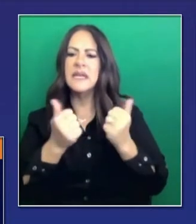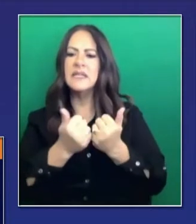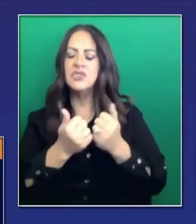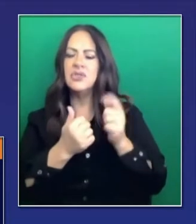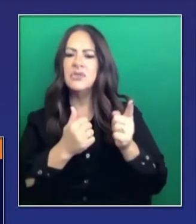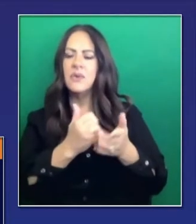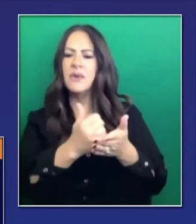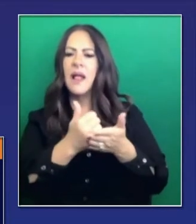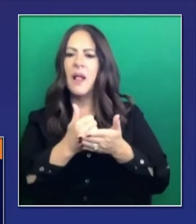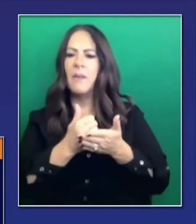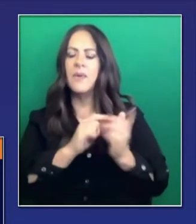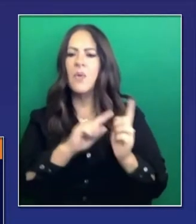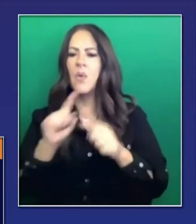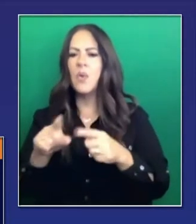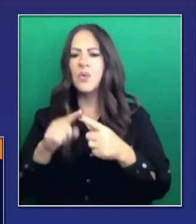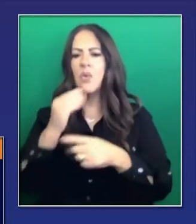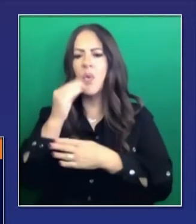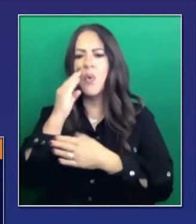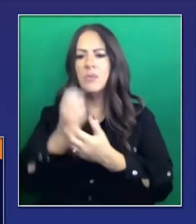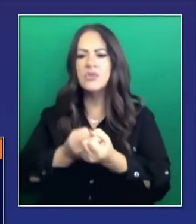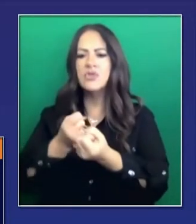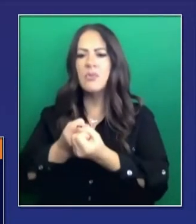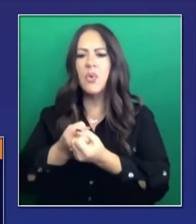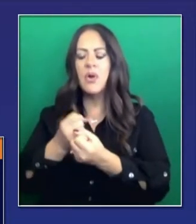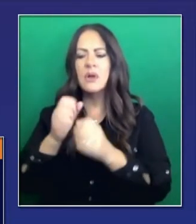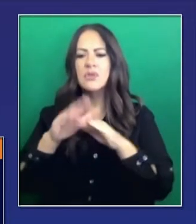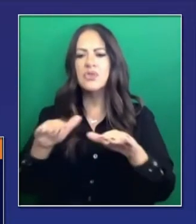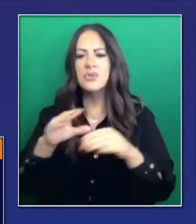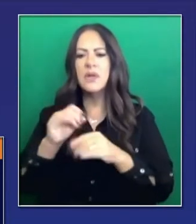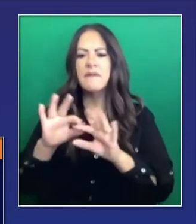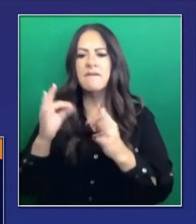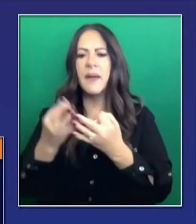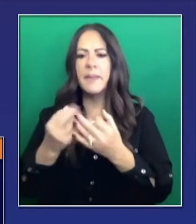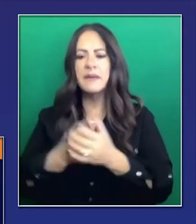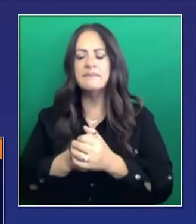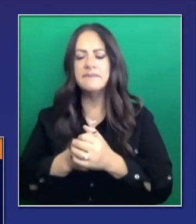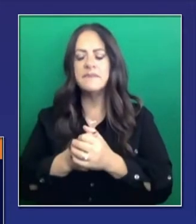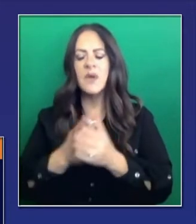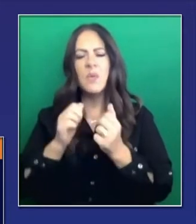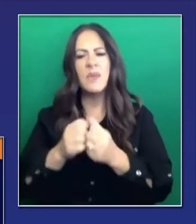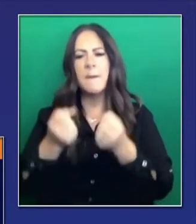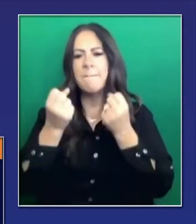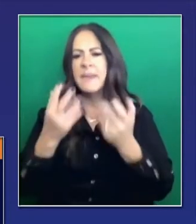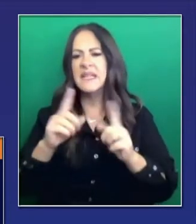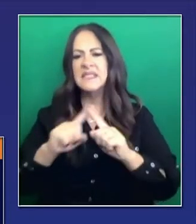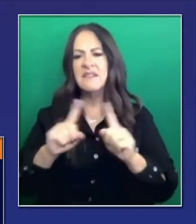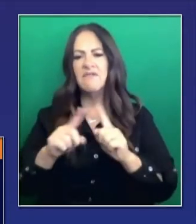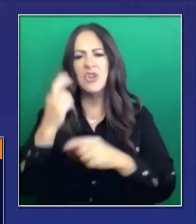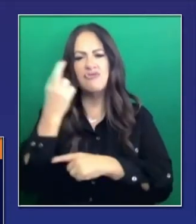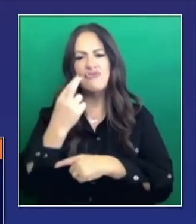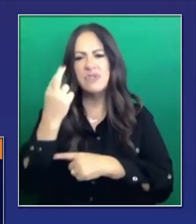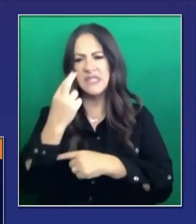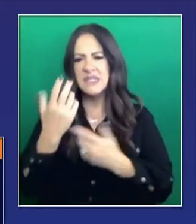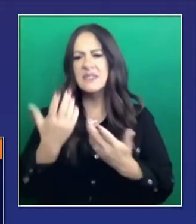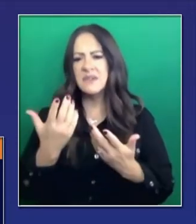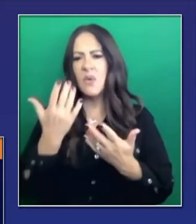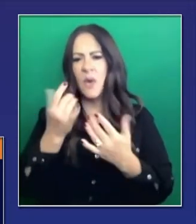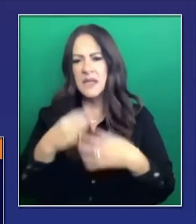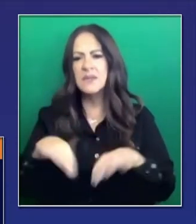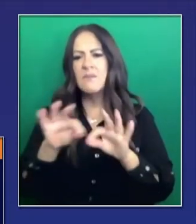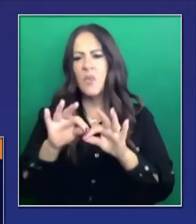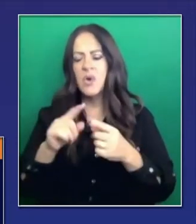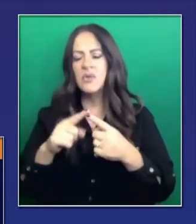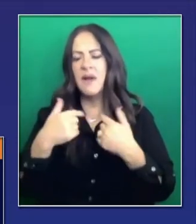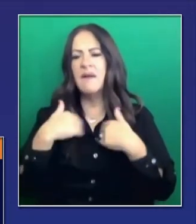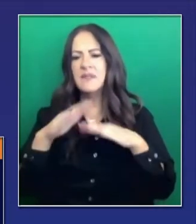para hablar de este abuso que sucede en casas y sacarlo al aire para abordar los problemas. Y son problemas que